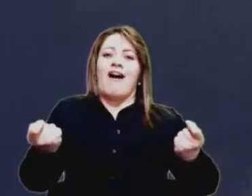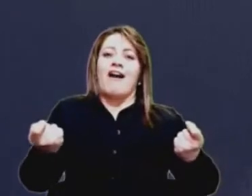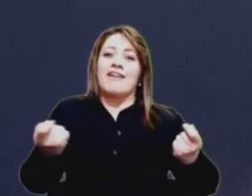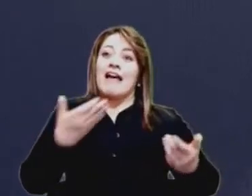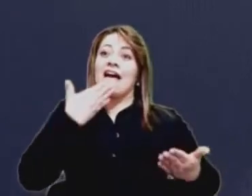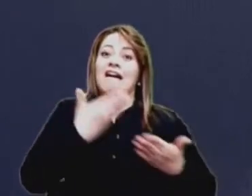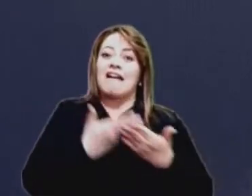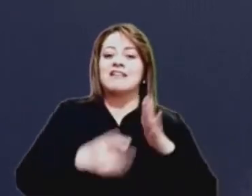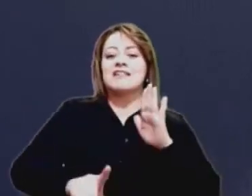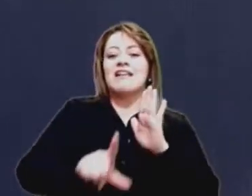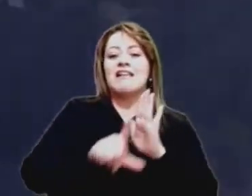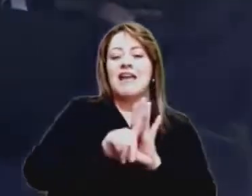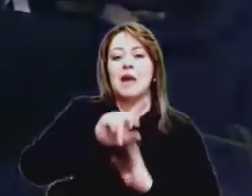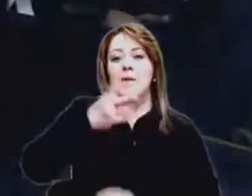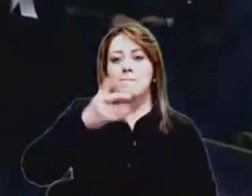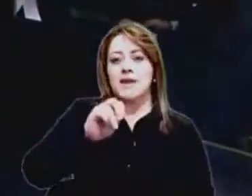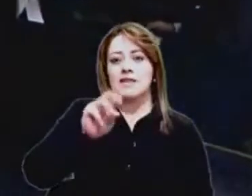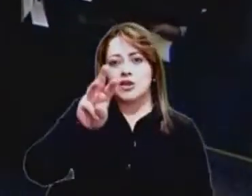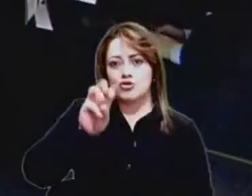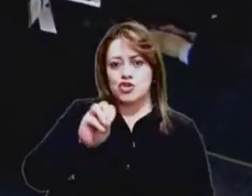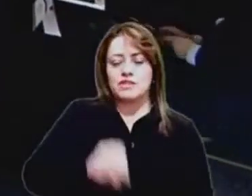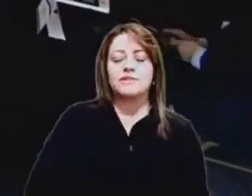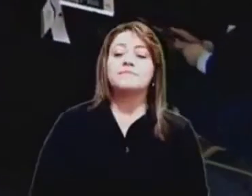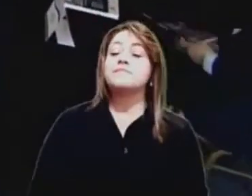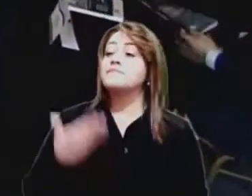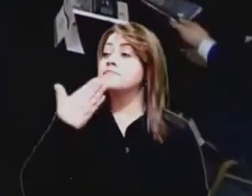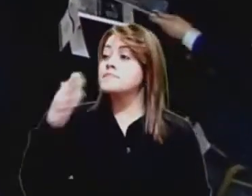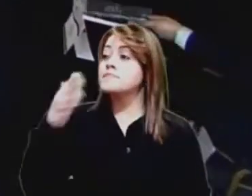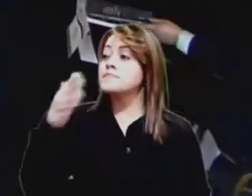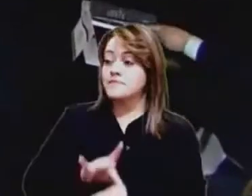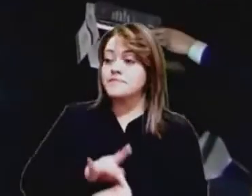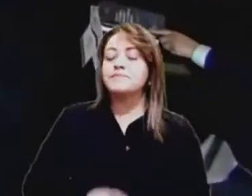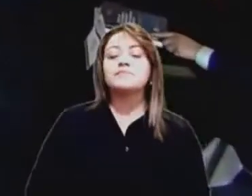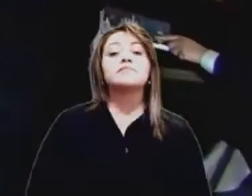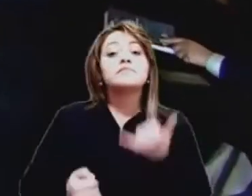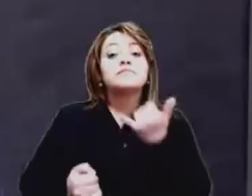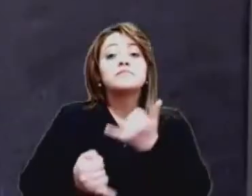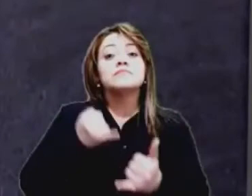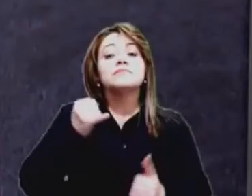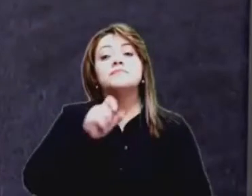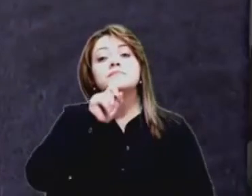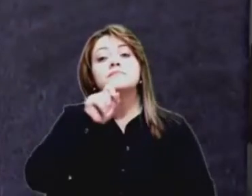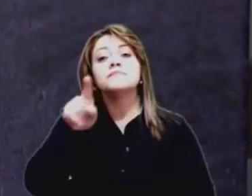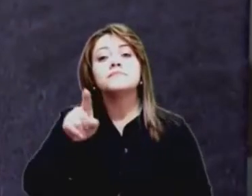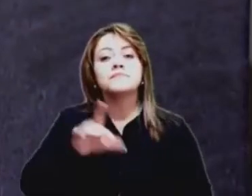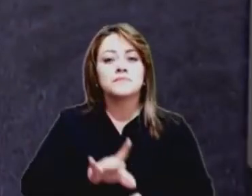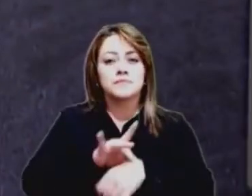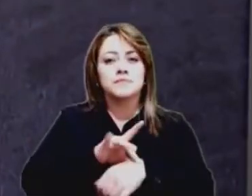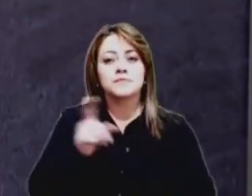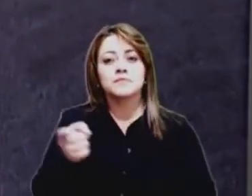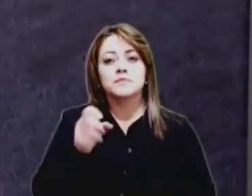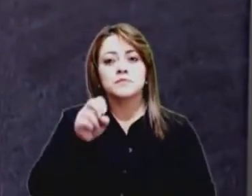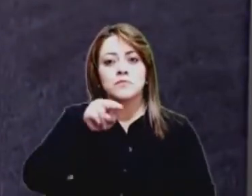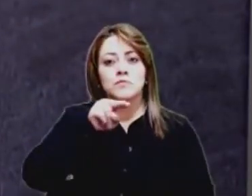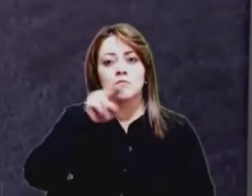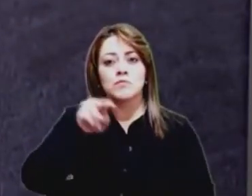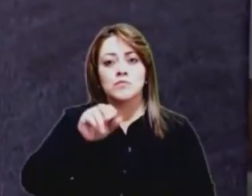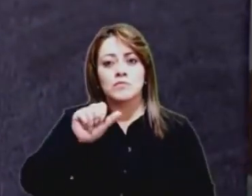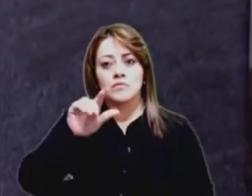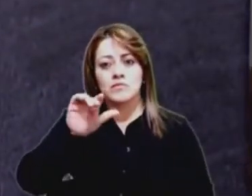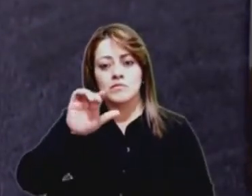muchísimas gracias doctor méndez esta última pregunta doctor gonzález es formulada también para